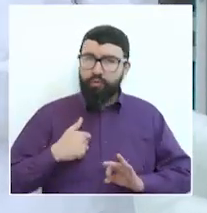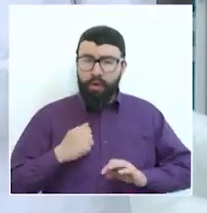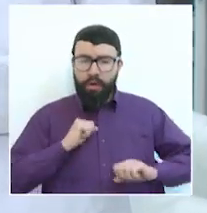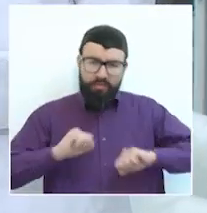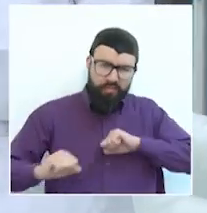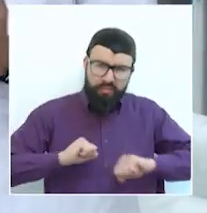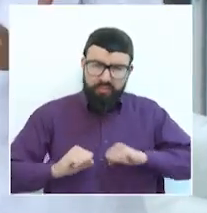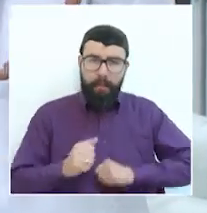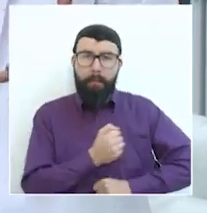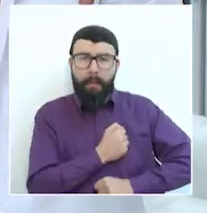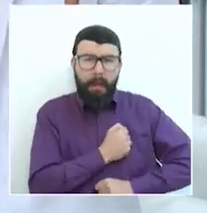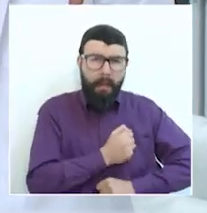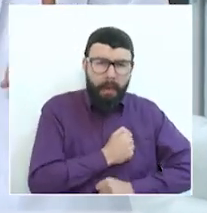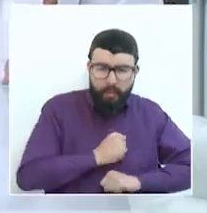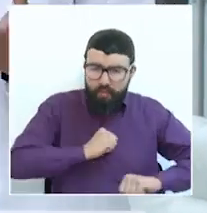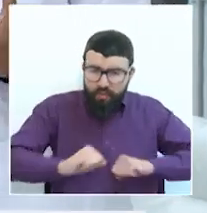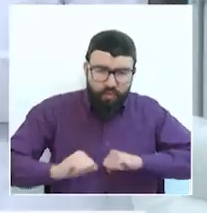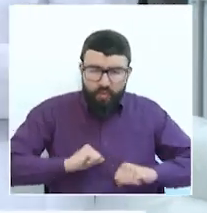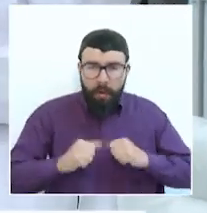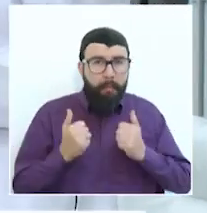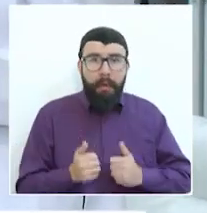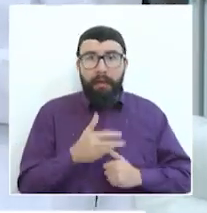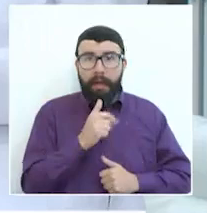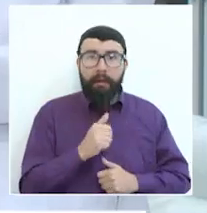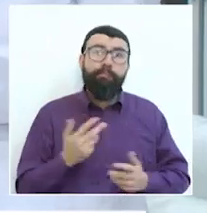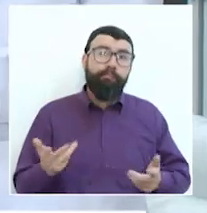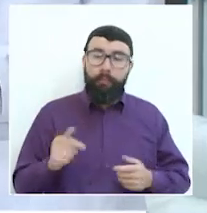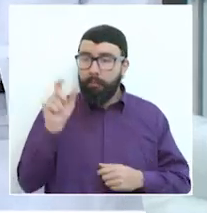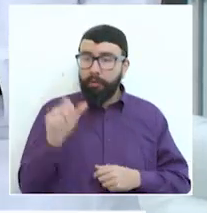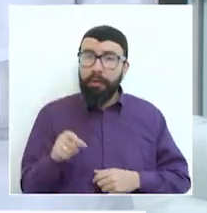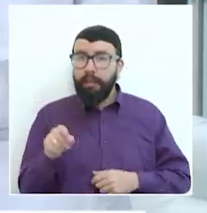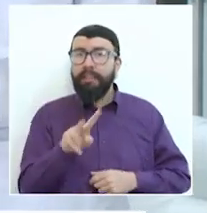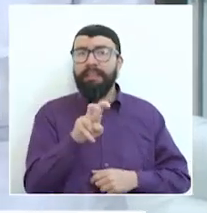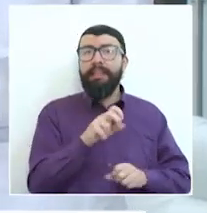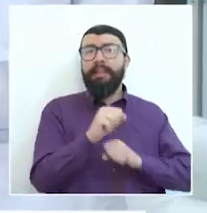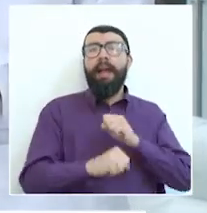como nos explicaba Lucho, claro, todo inicio de una persona que lleva 7